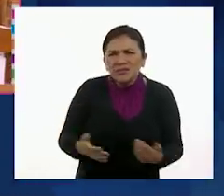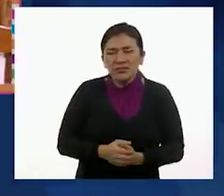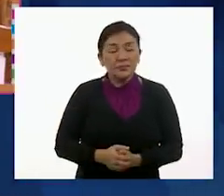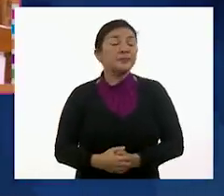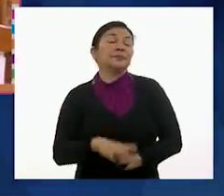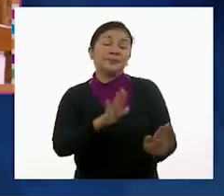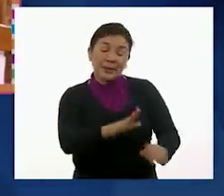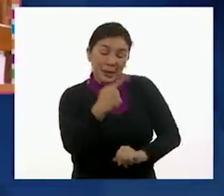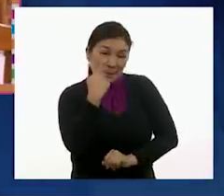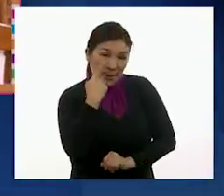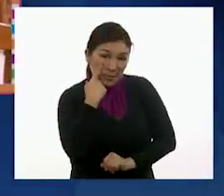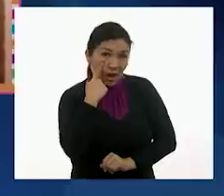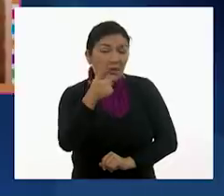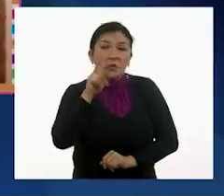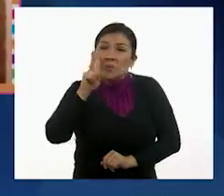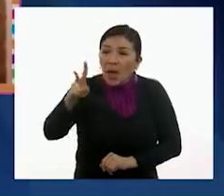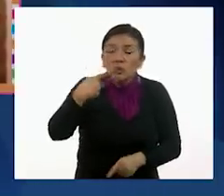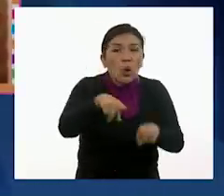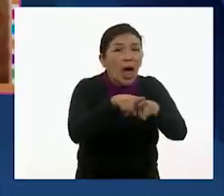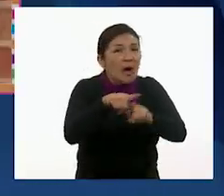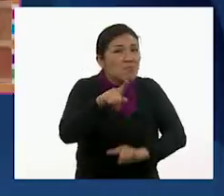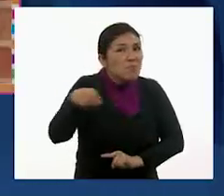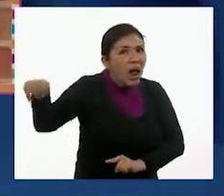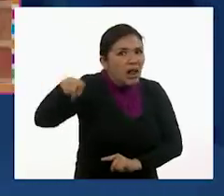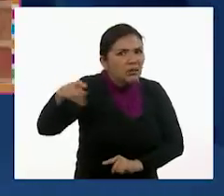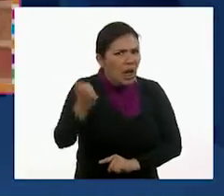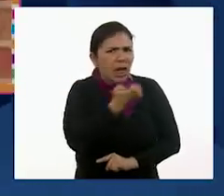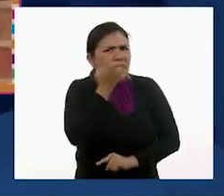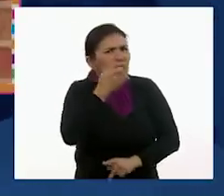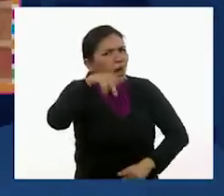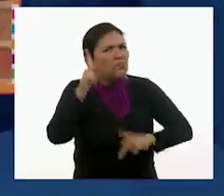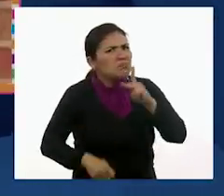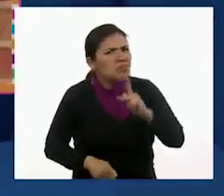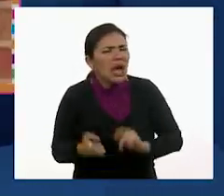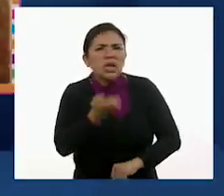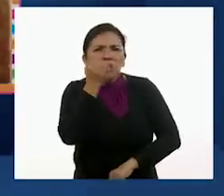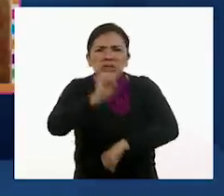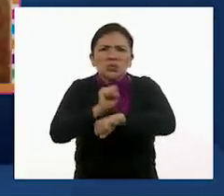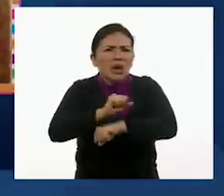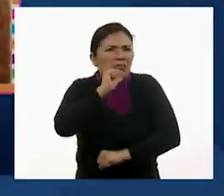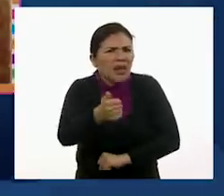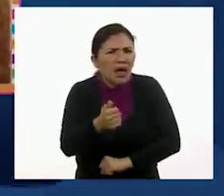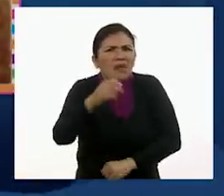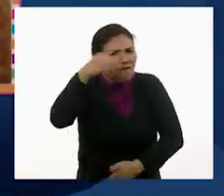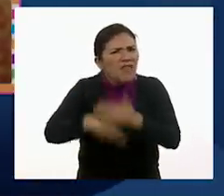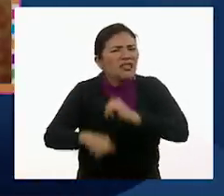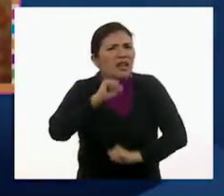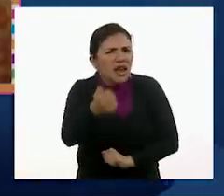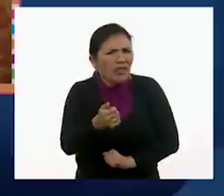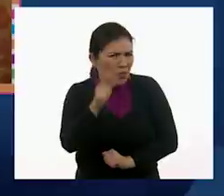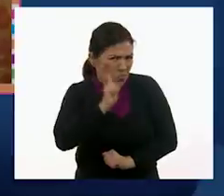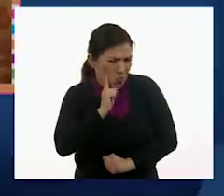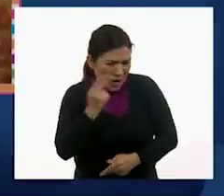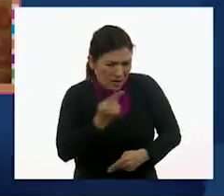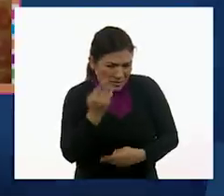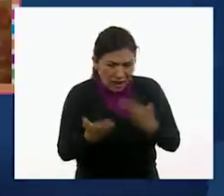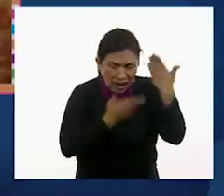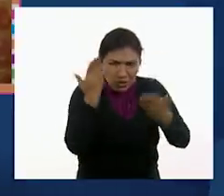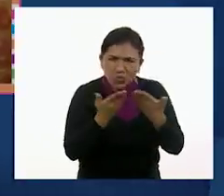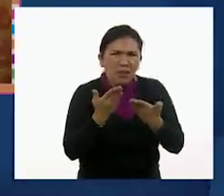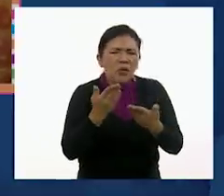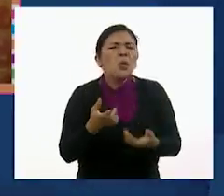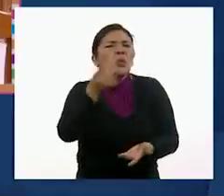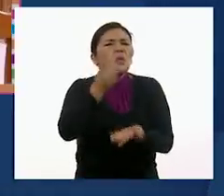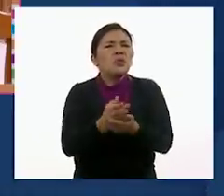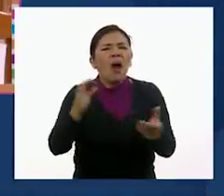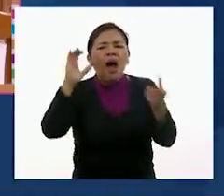Mira, hija, ve a tus hermanas. Ellas tampoco fueron a la secundaria y ni falta que les hace. Las mujeres no necesitan ir a la escuela. Se casan